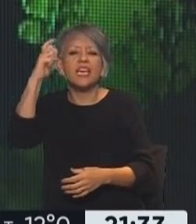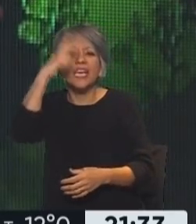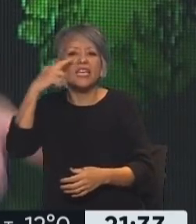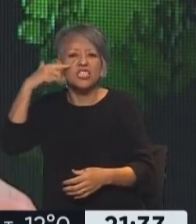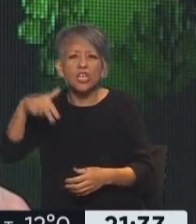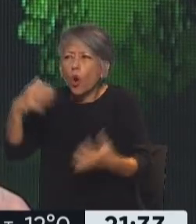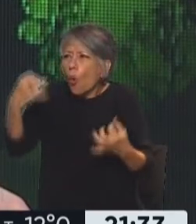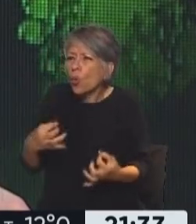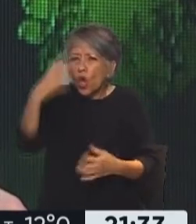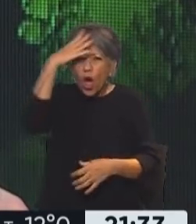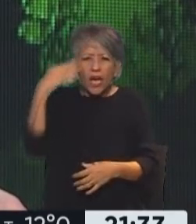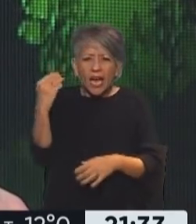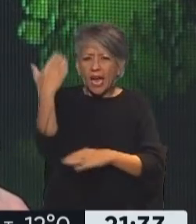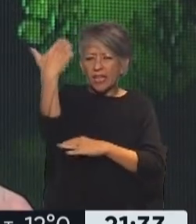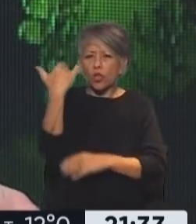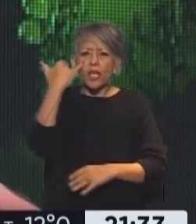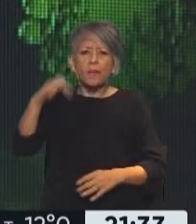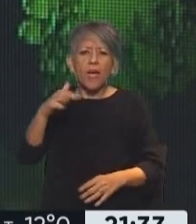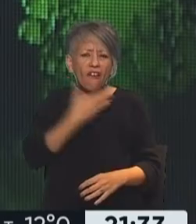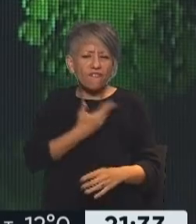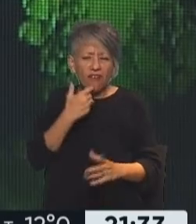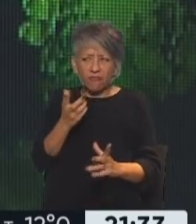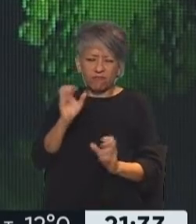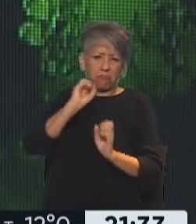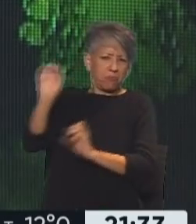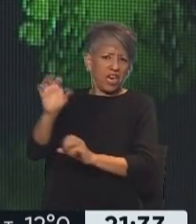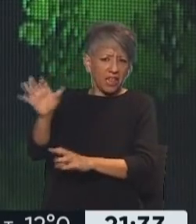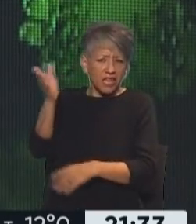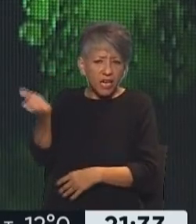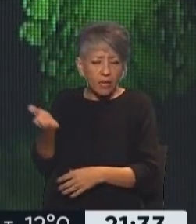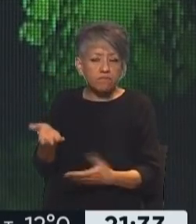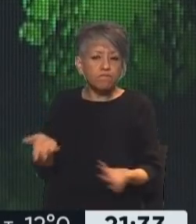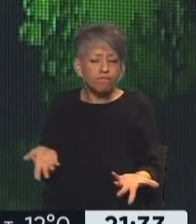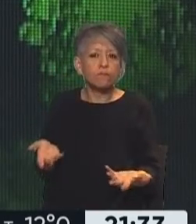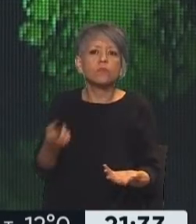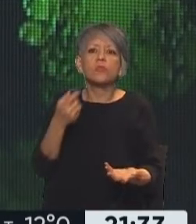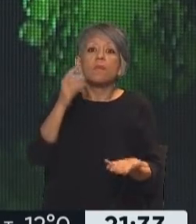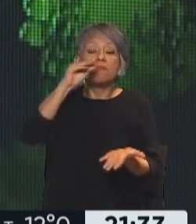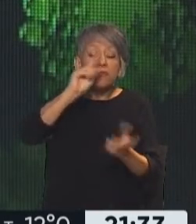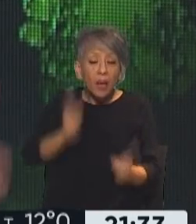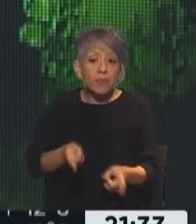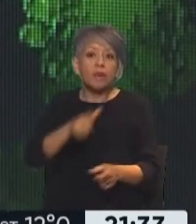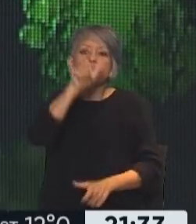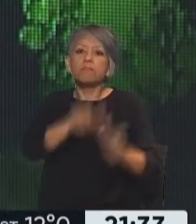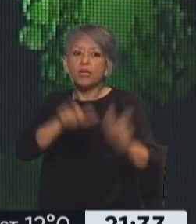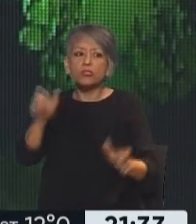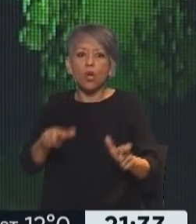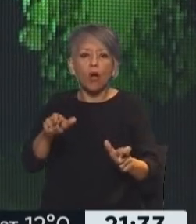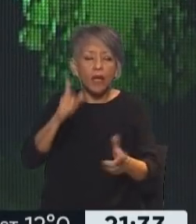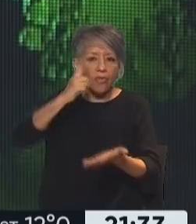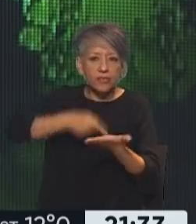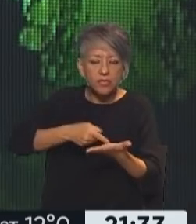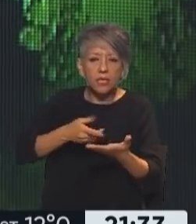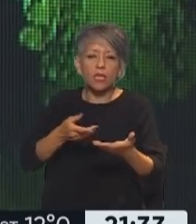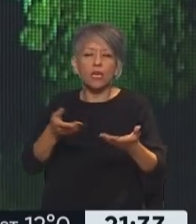día atrás. ¿Sí? El organismo que se encarga de arreglar la licitación es justamente dirigido por referentes kirchneristas, por alfiles kirchneristas. Bueno, acá lo que